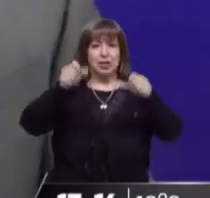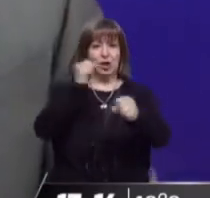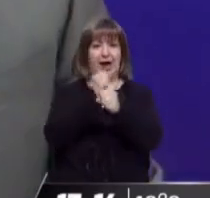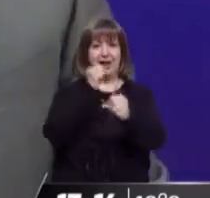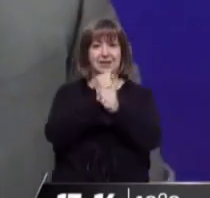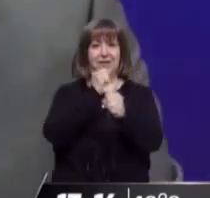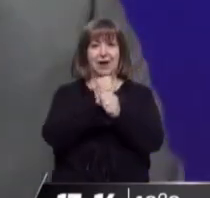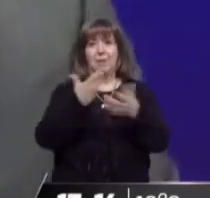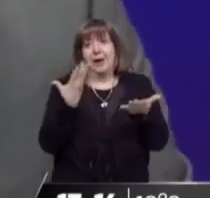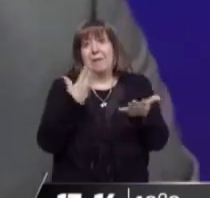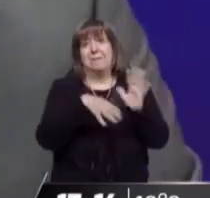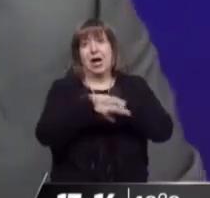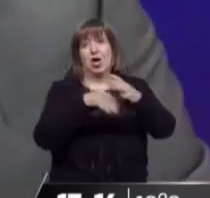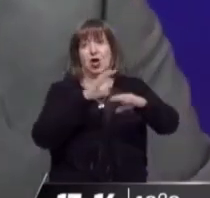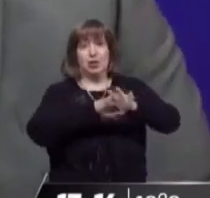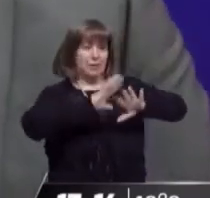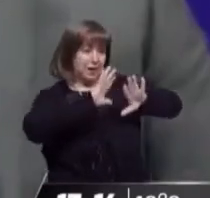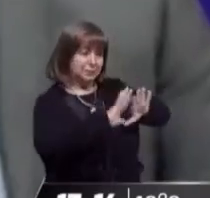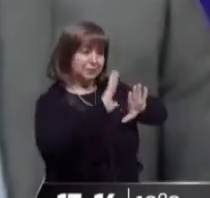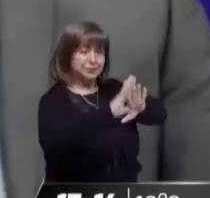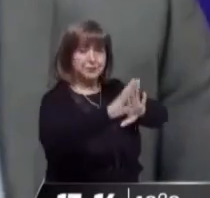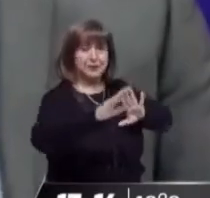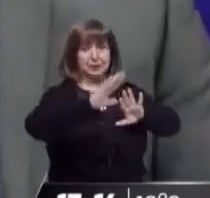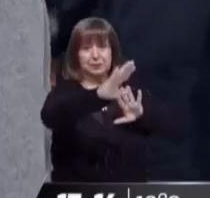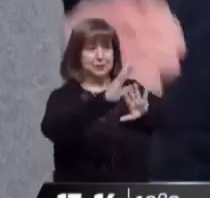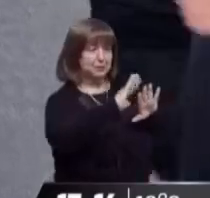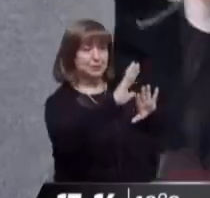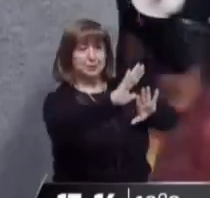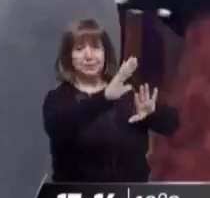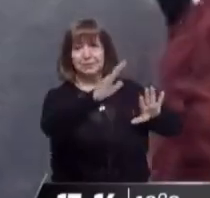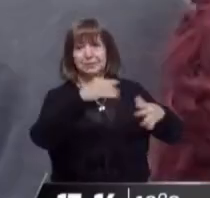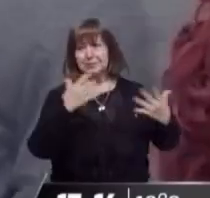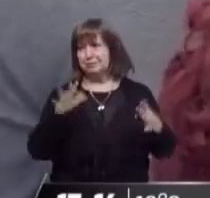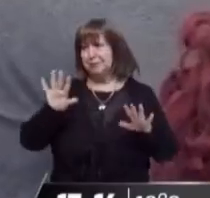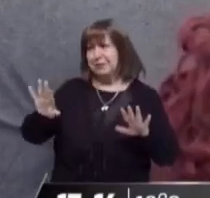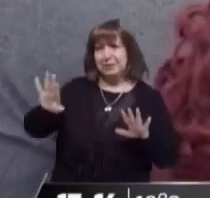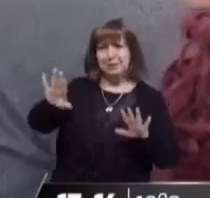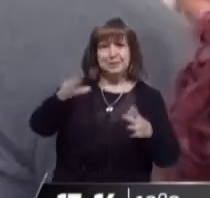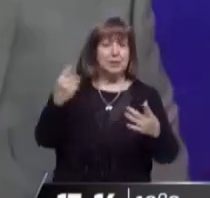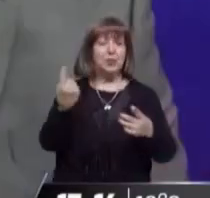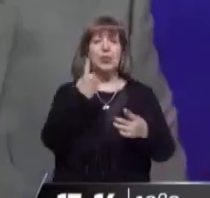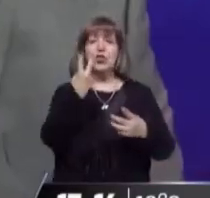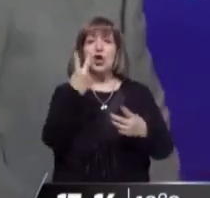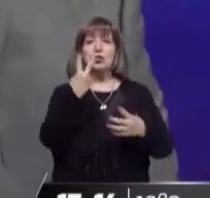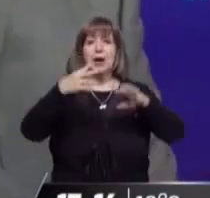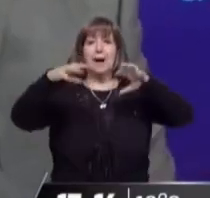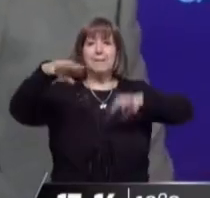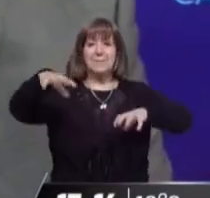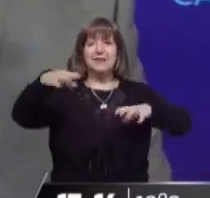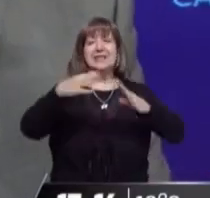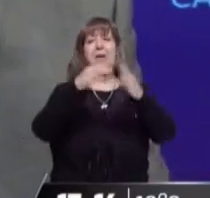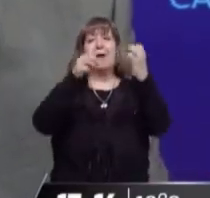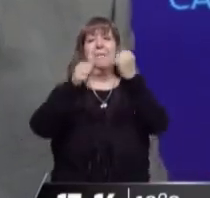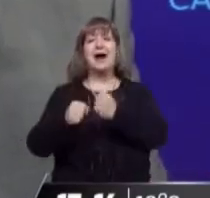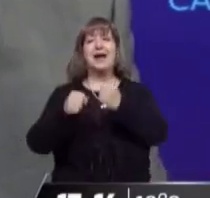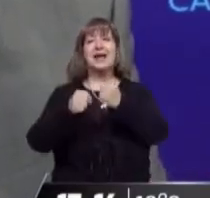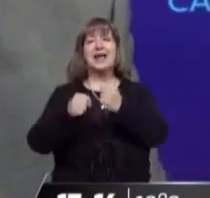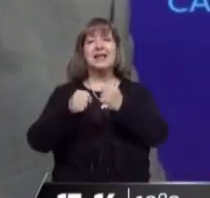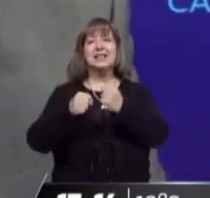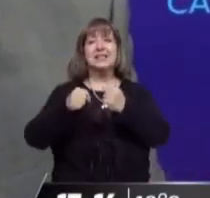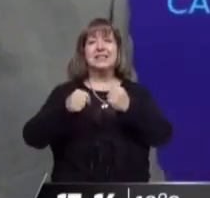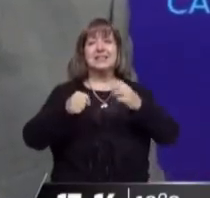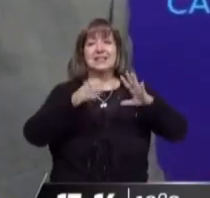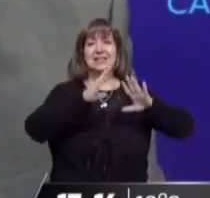más obviamente todo lo que esto implica de forma indirecta. Son dos parques solares que en total